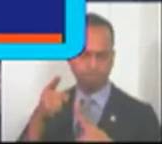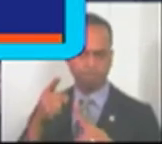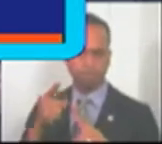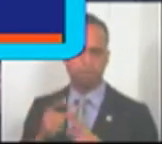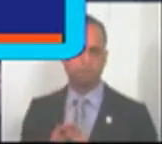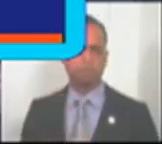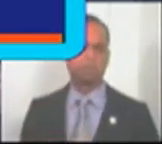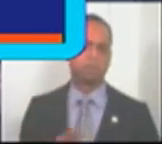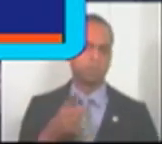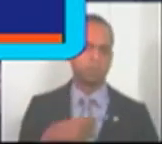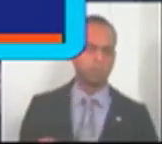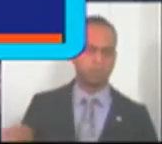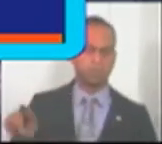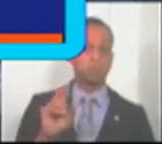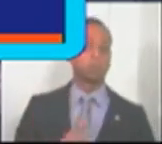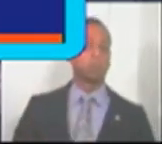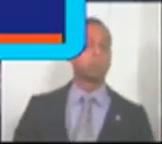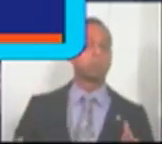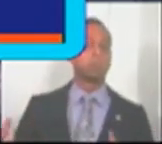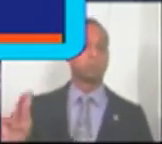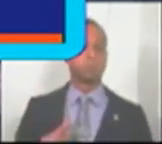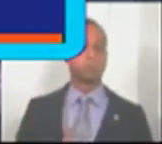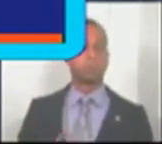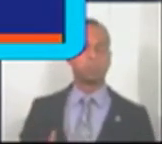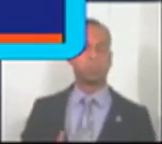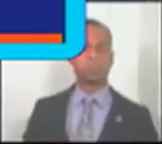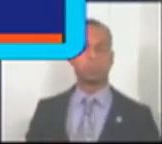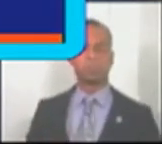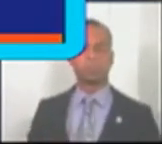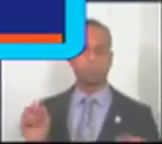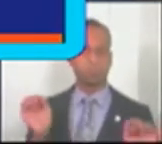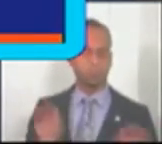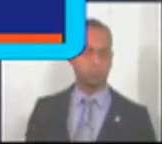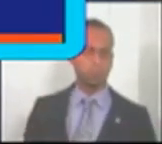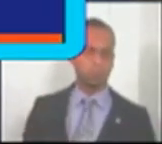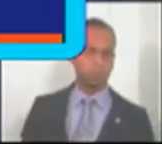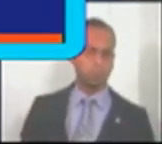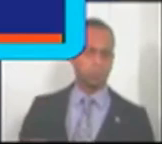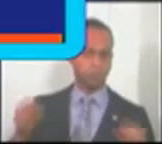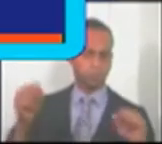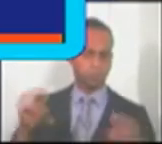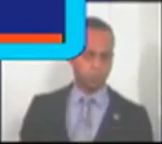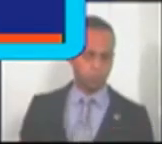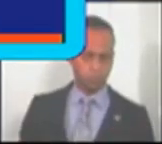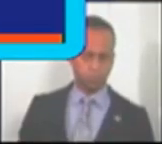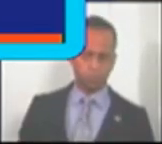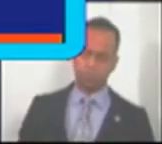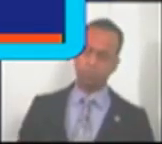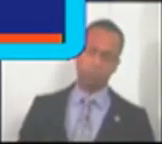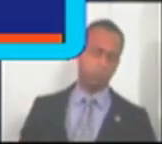que ni siquiera los tiranos pueden renunciar a